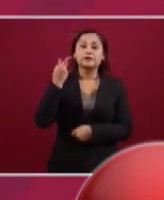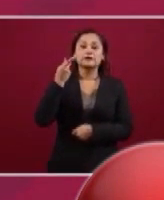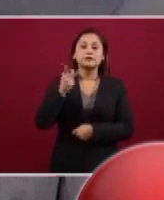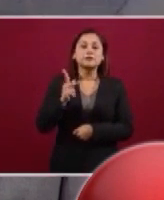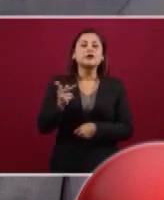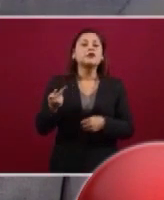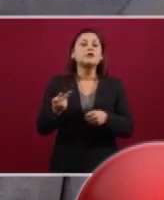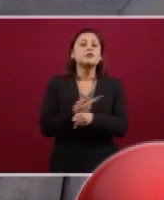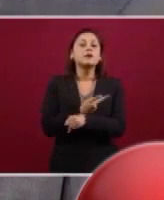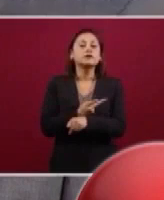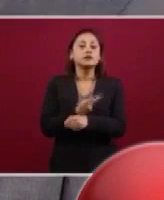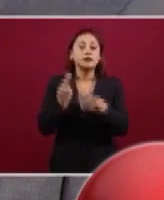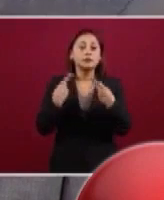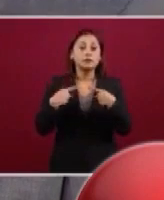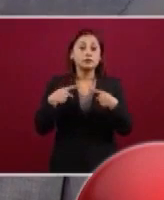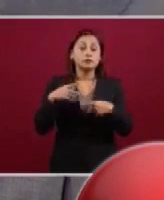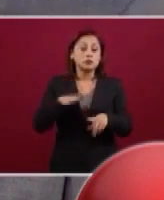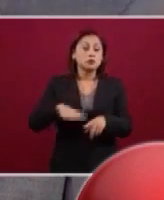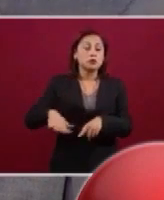la corrupción.